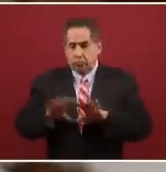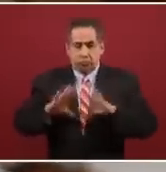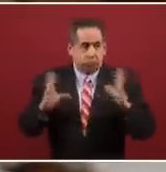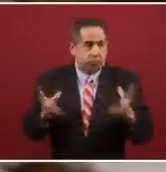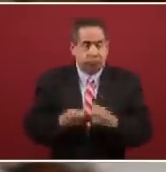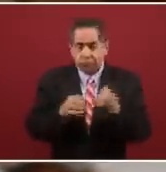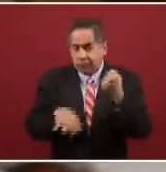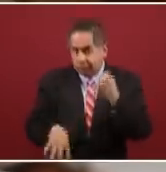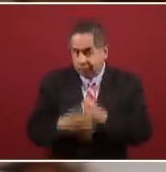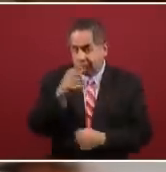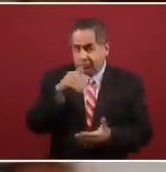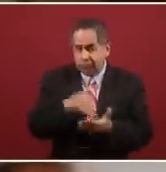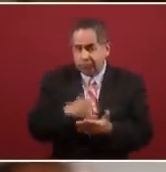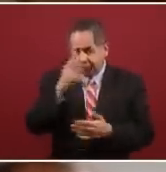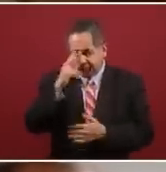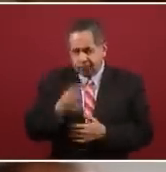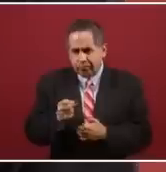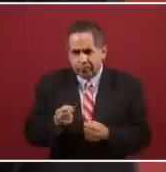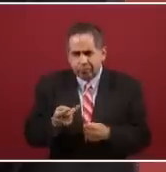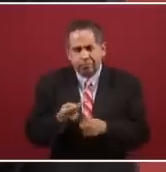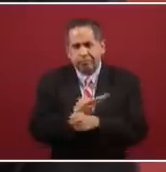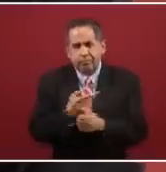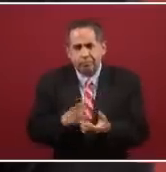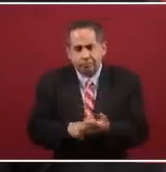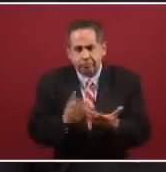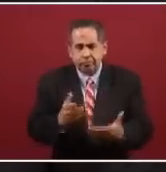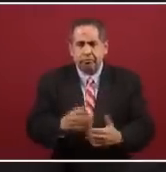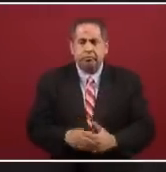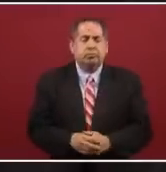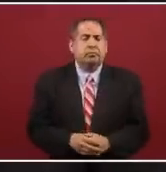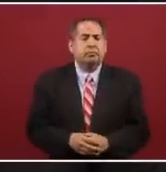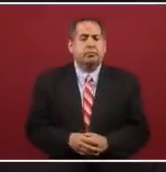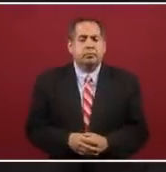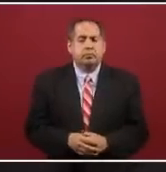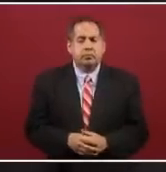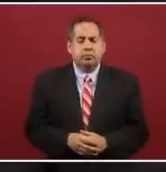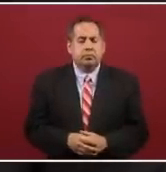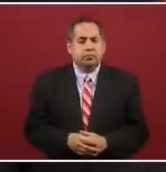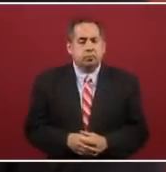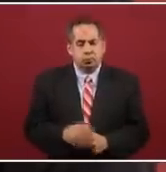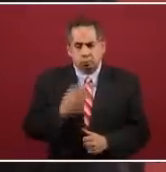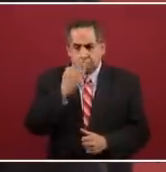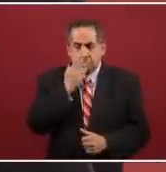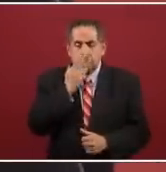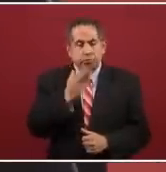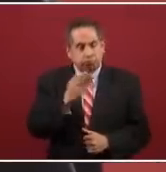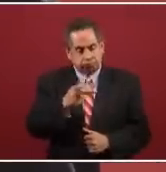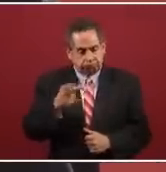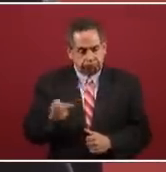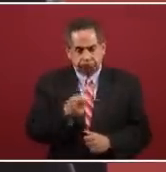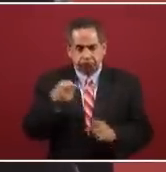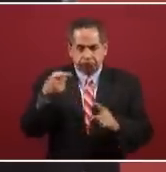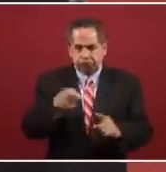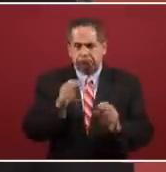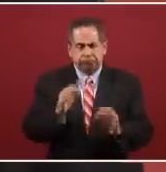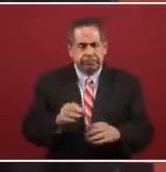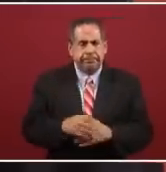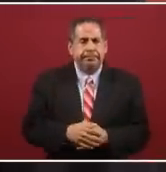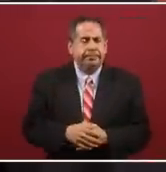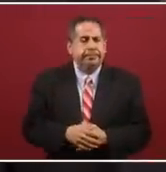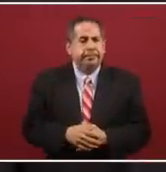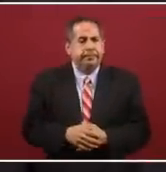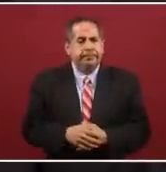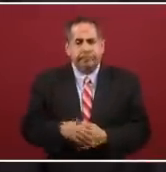en México. ¿Qué está pasando? Pues es muy buena tu pregunta. Hoy,